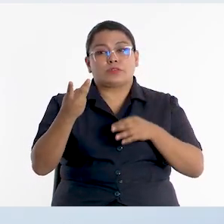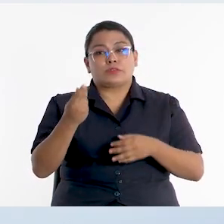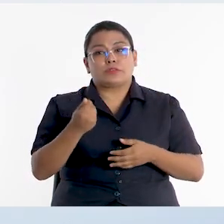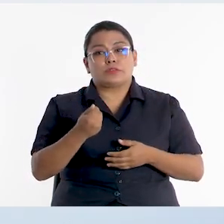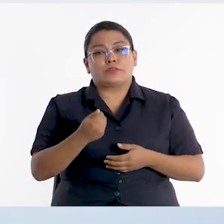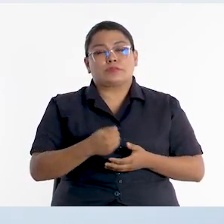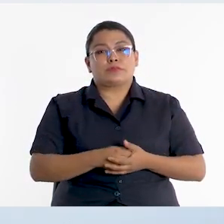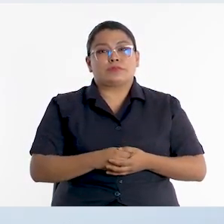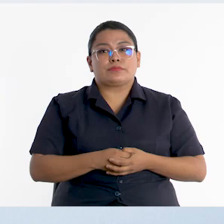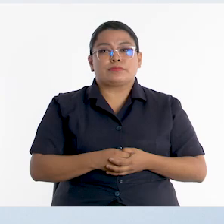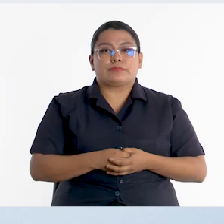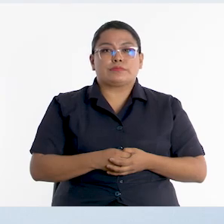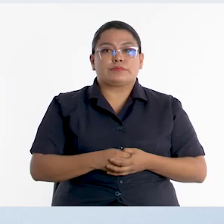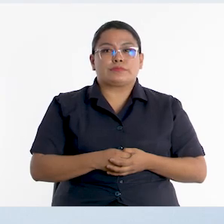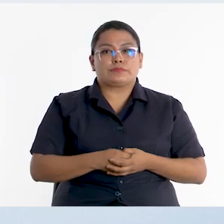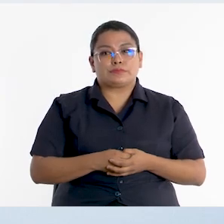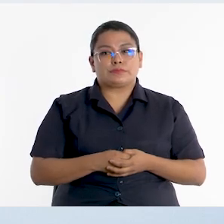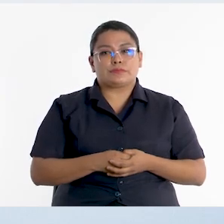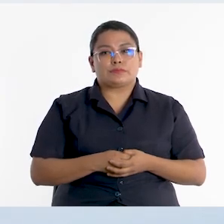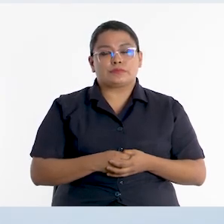numéricas.